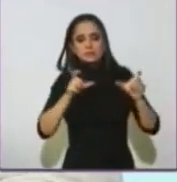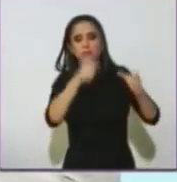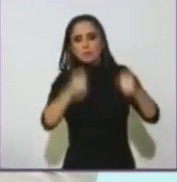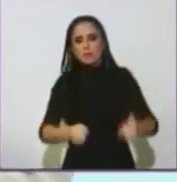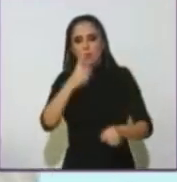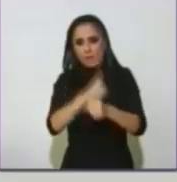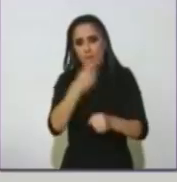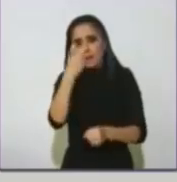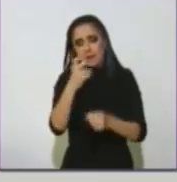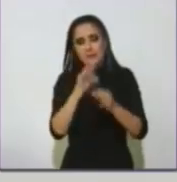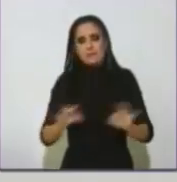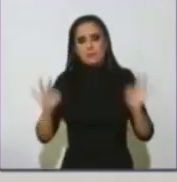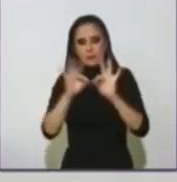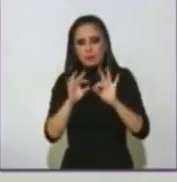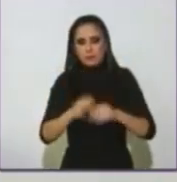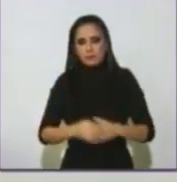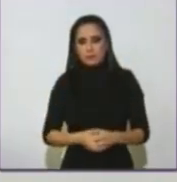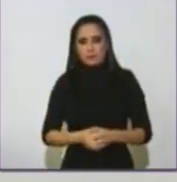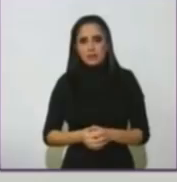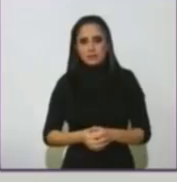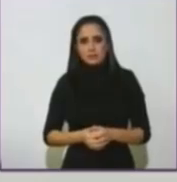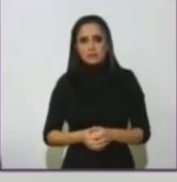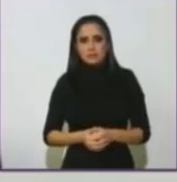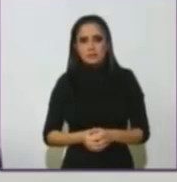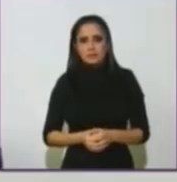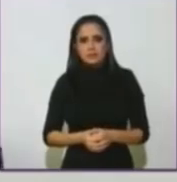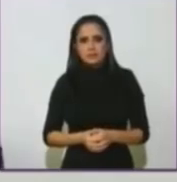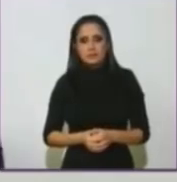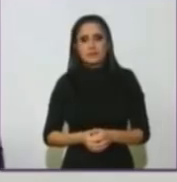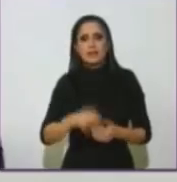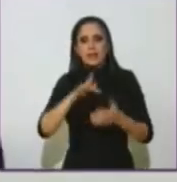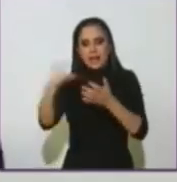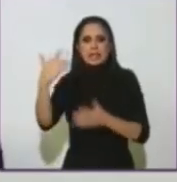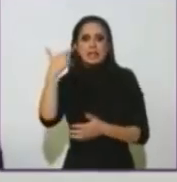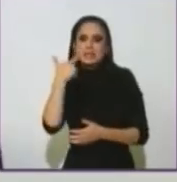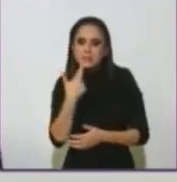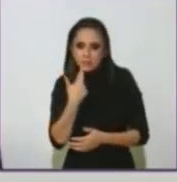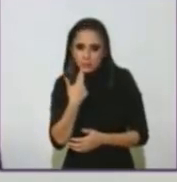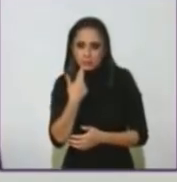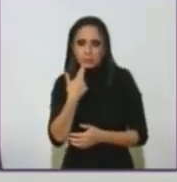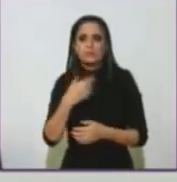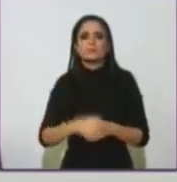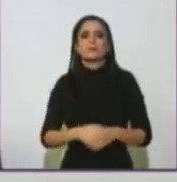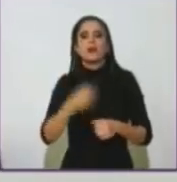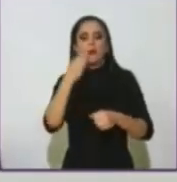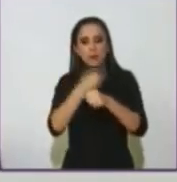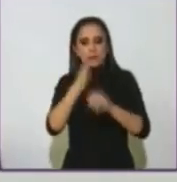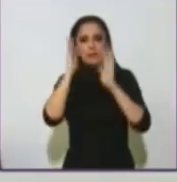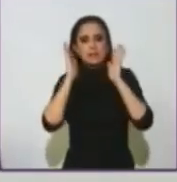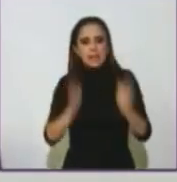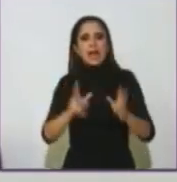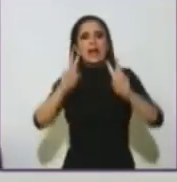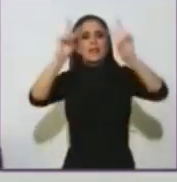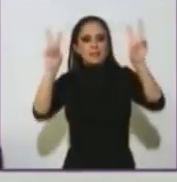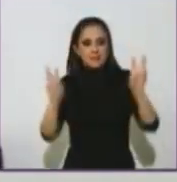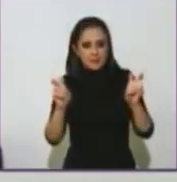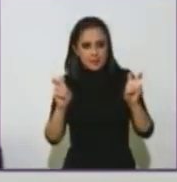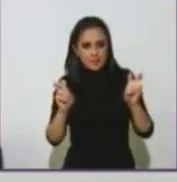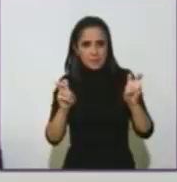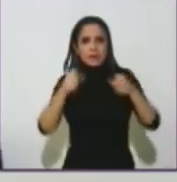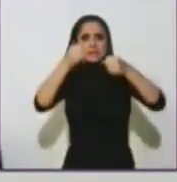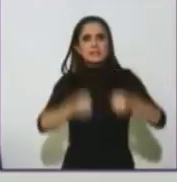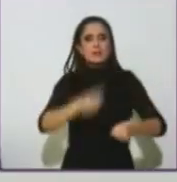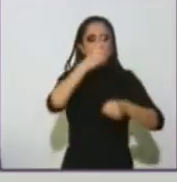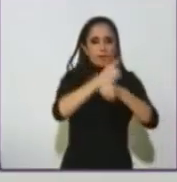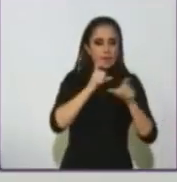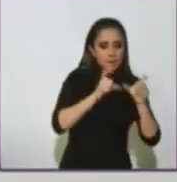jurídica tiempo muy bien que esté gracias marco rascón y entonces centramos al tema de seguridad